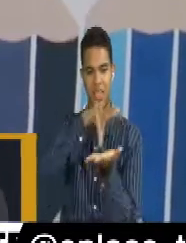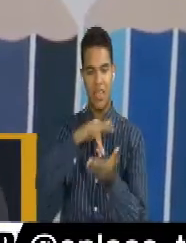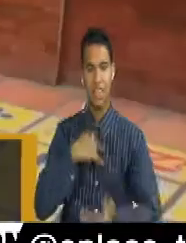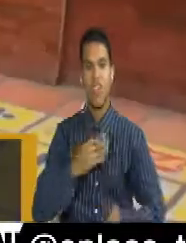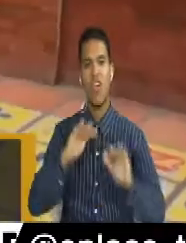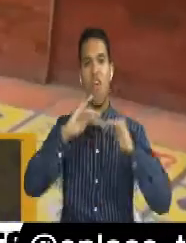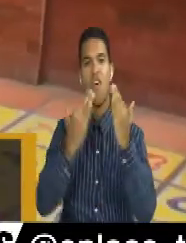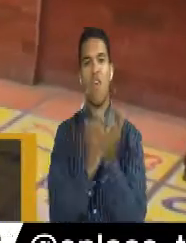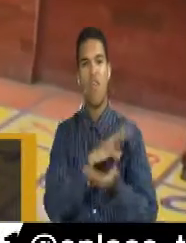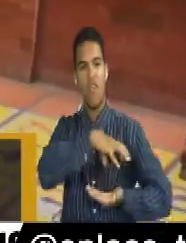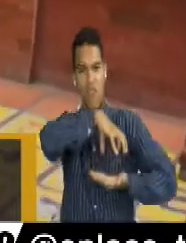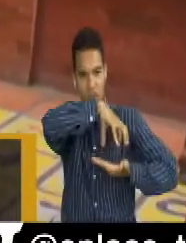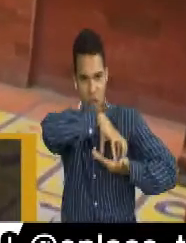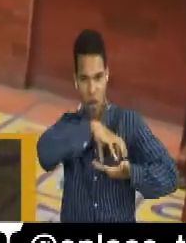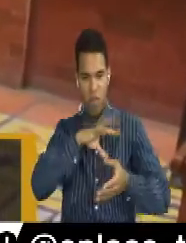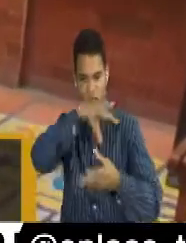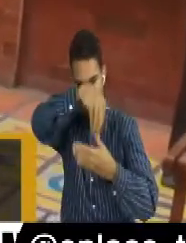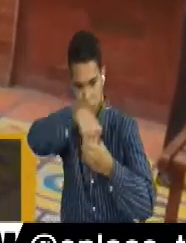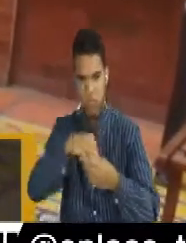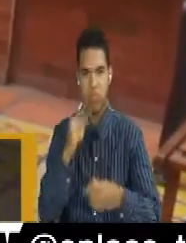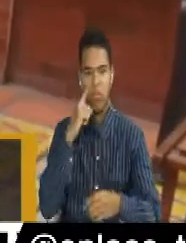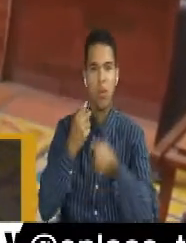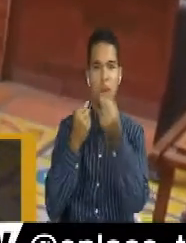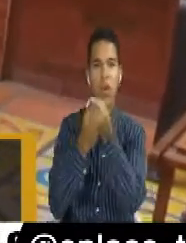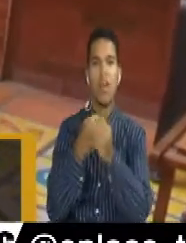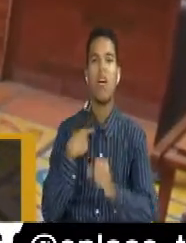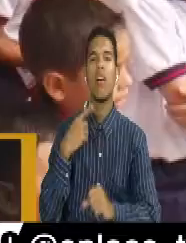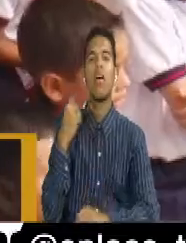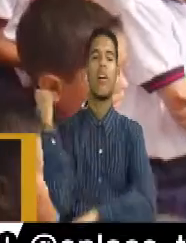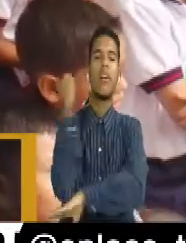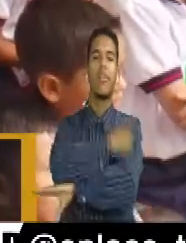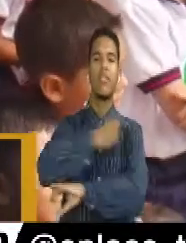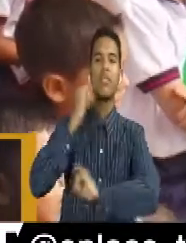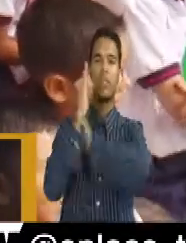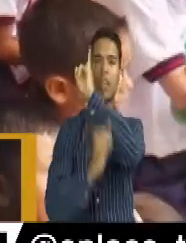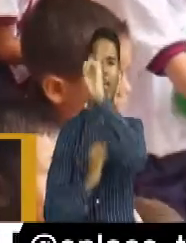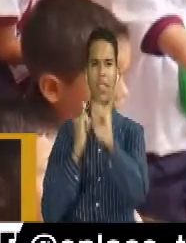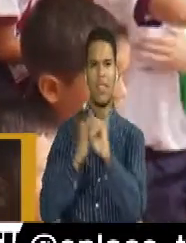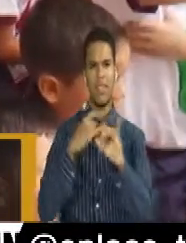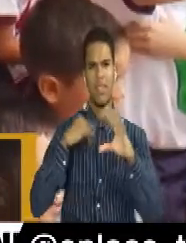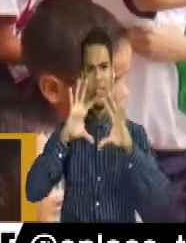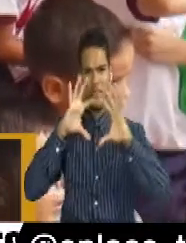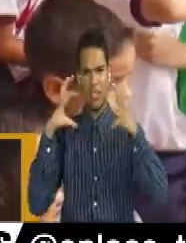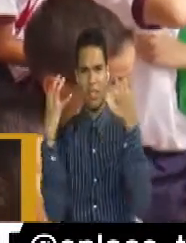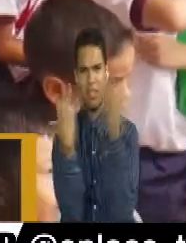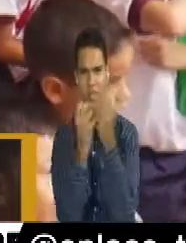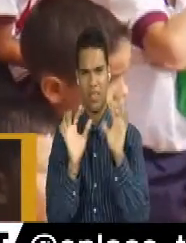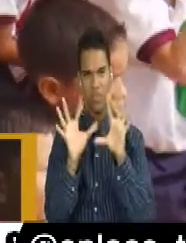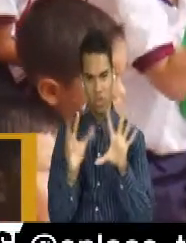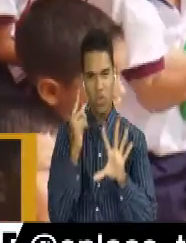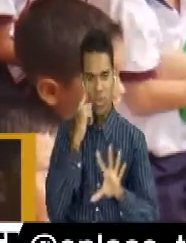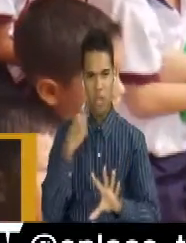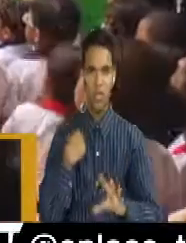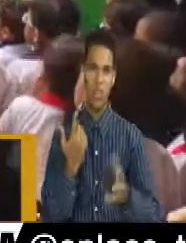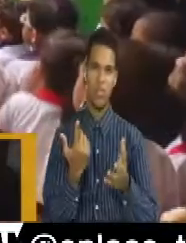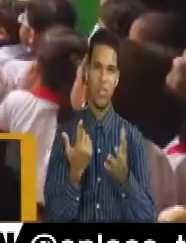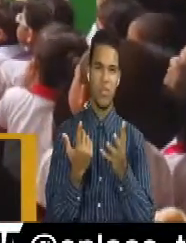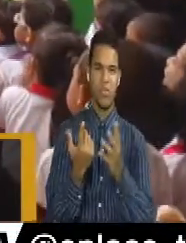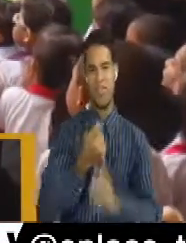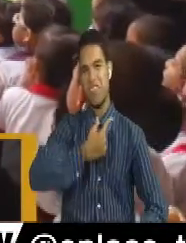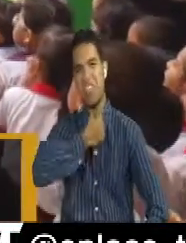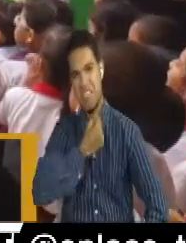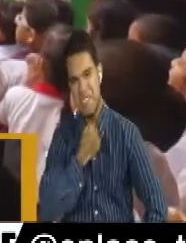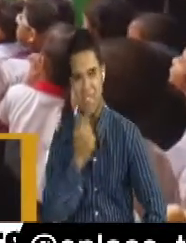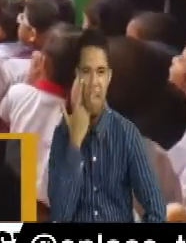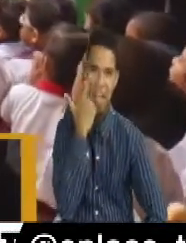Rey, apoyando lo que es la celebración del Día Mundial de la Tierra, y venimos a hacer una actividad lúdica, pedagógica, importante